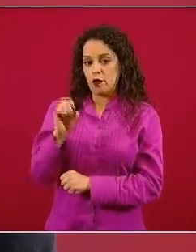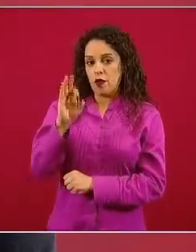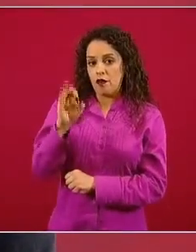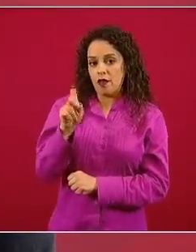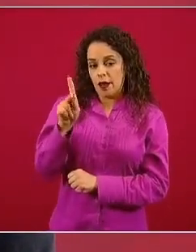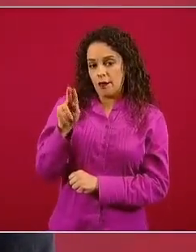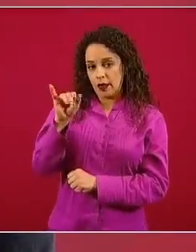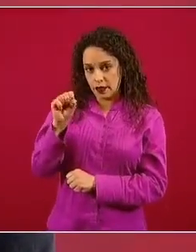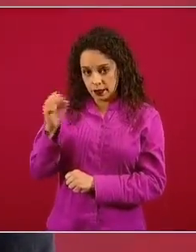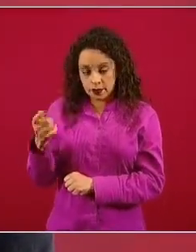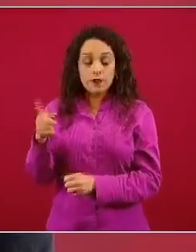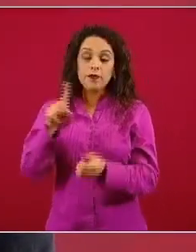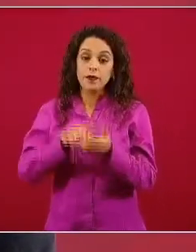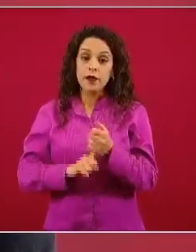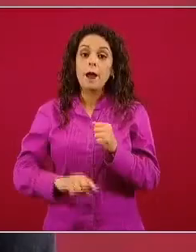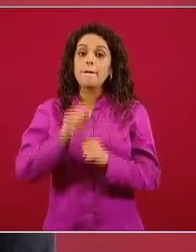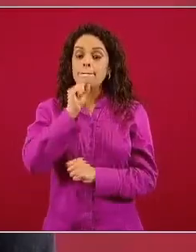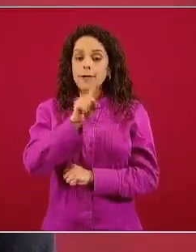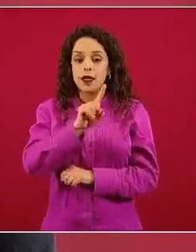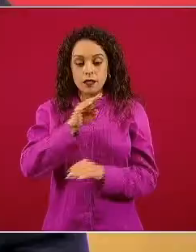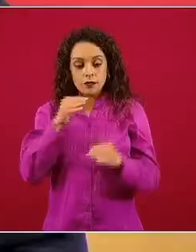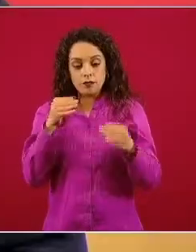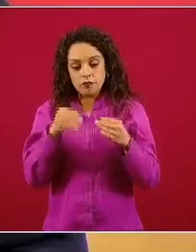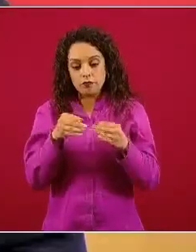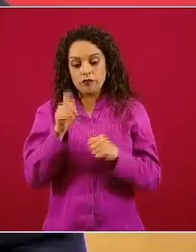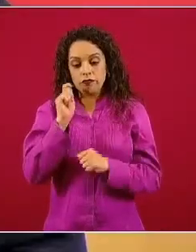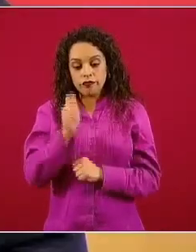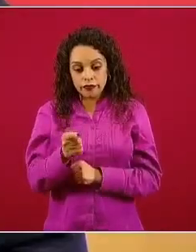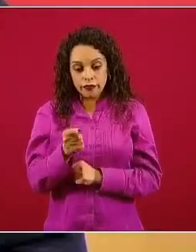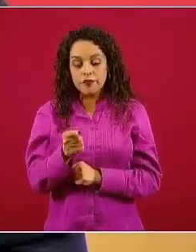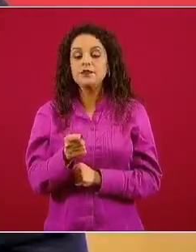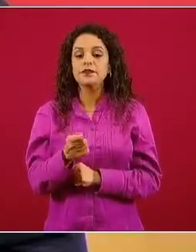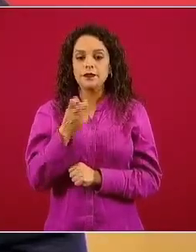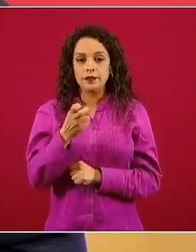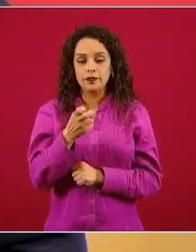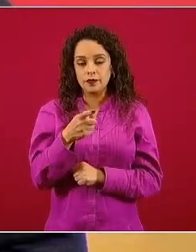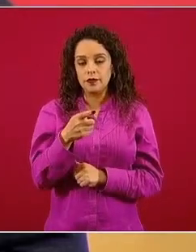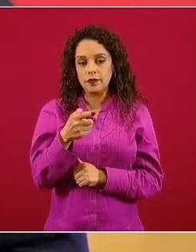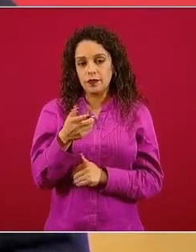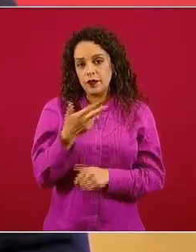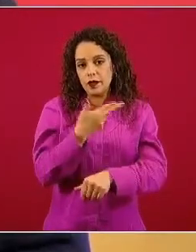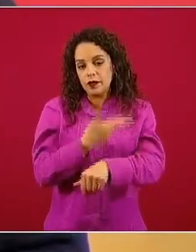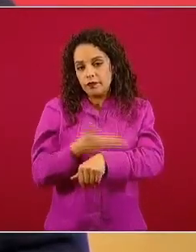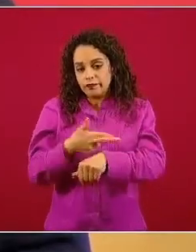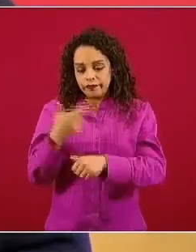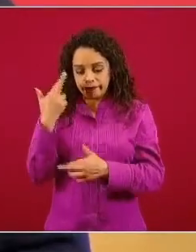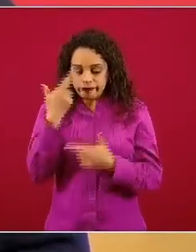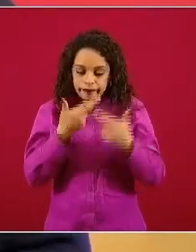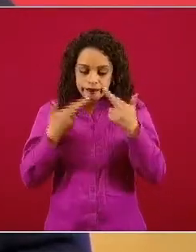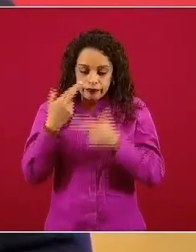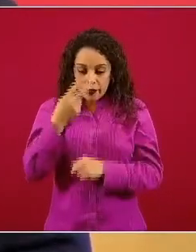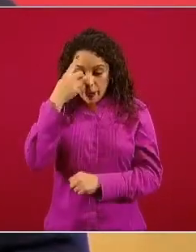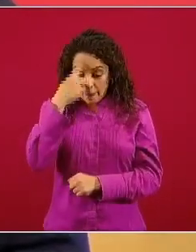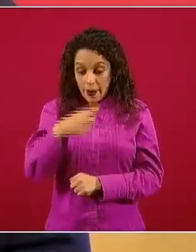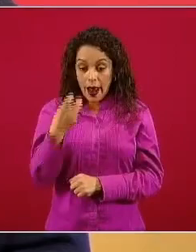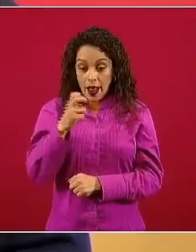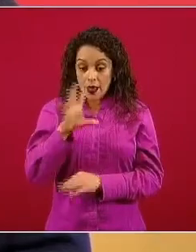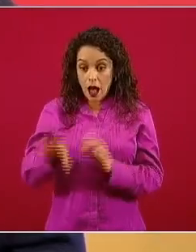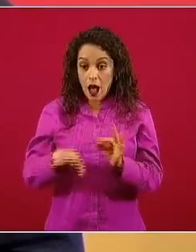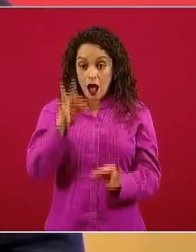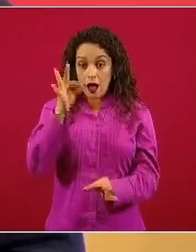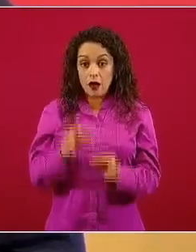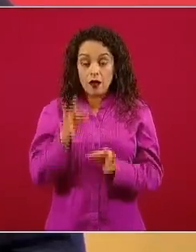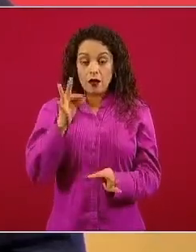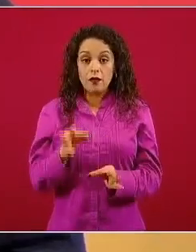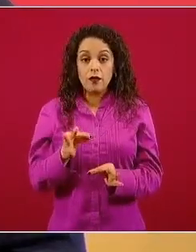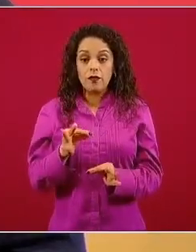lógicamente enfocará su actividad de esos días a este procedimiento para culminar esos pasos en